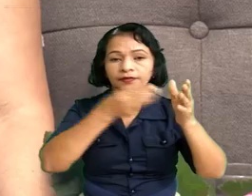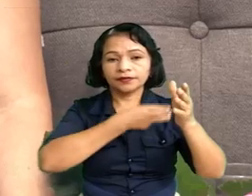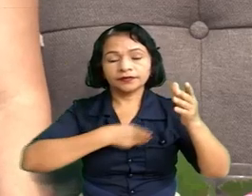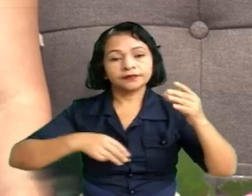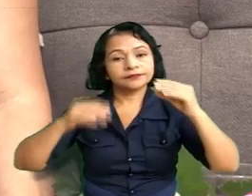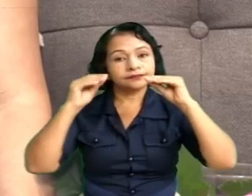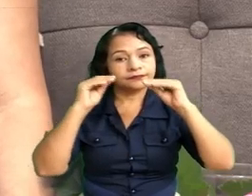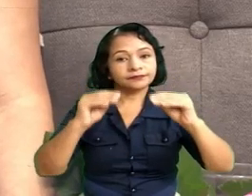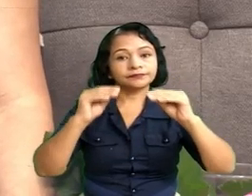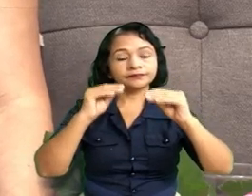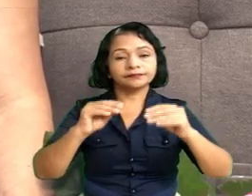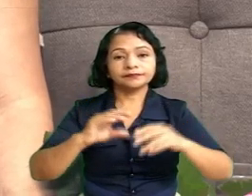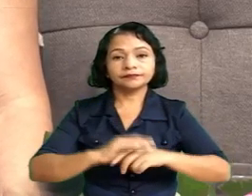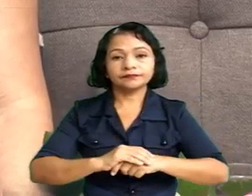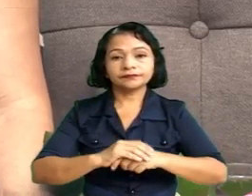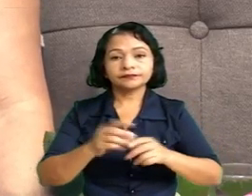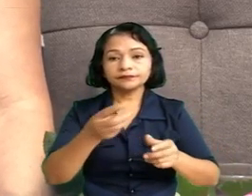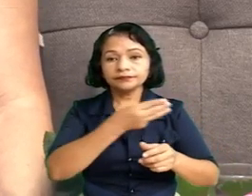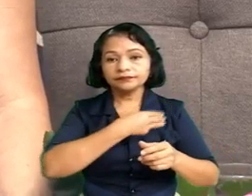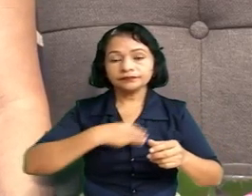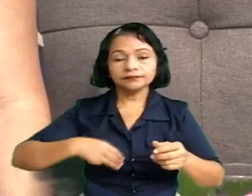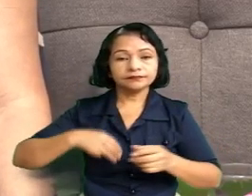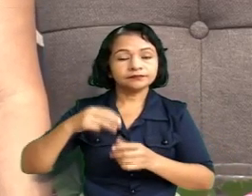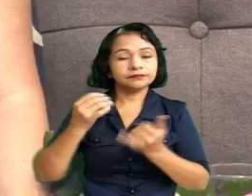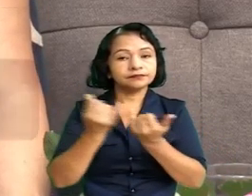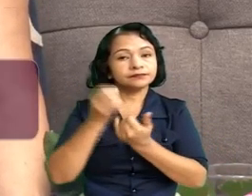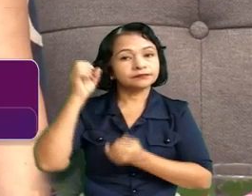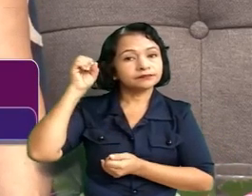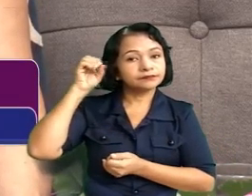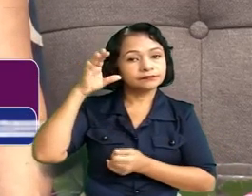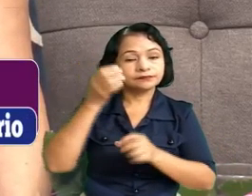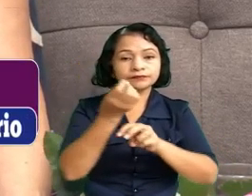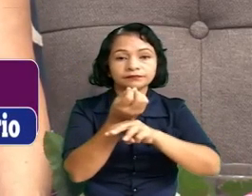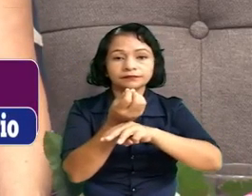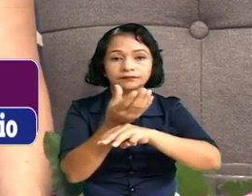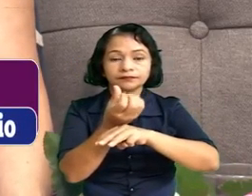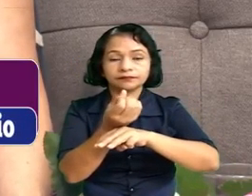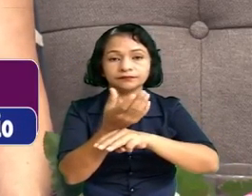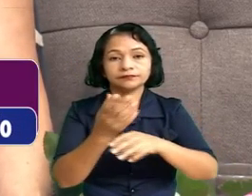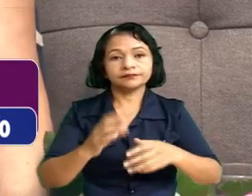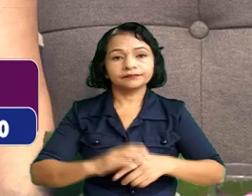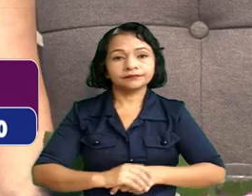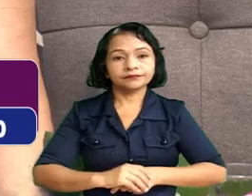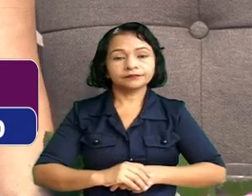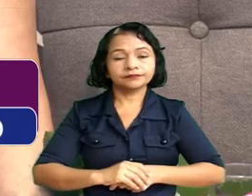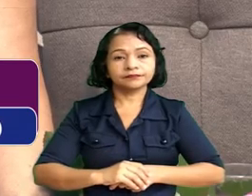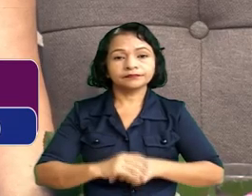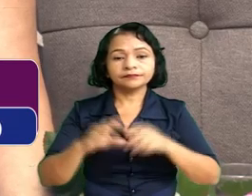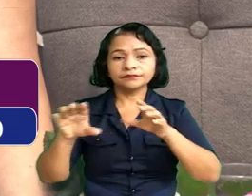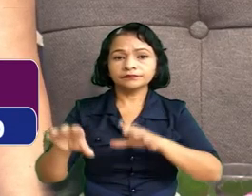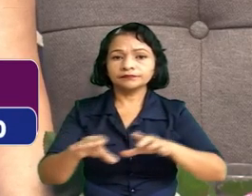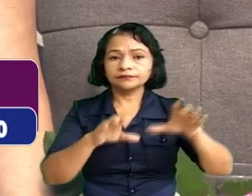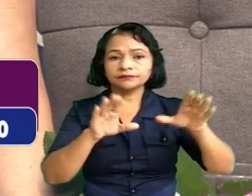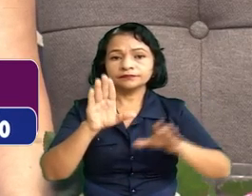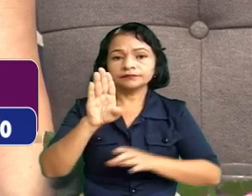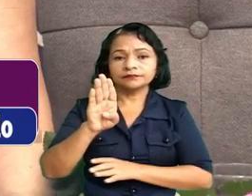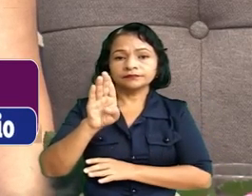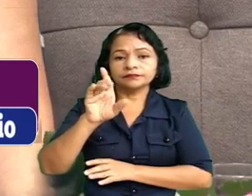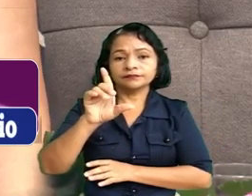Educación, el Ministerio INTUR y nuestras alcaldías. Entonces, las festividades de Blanca